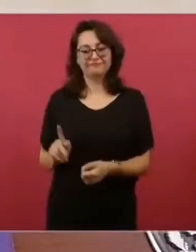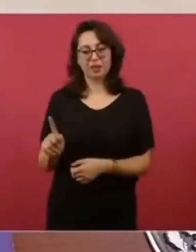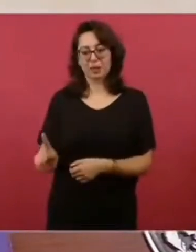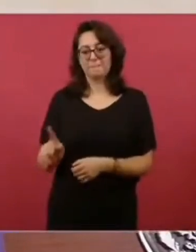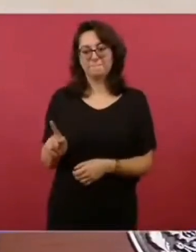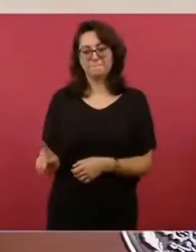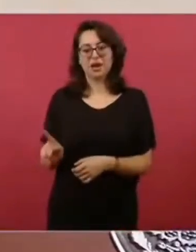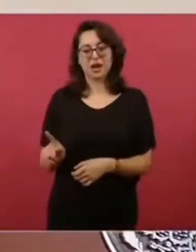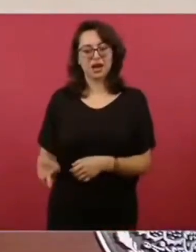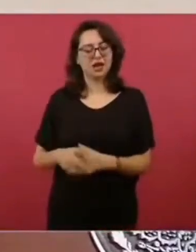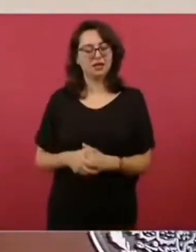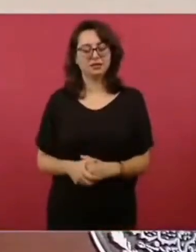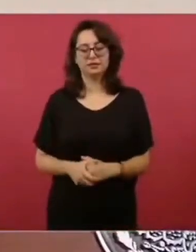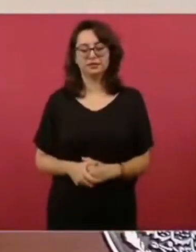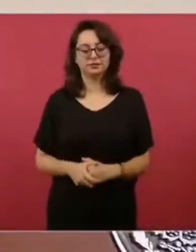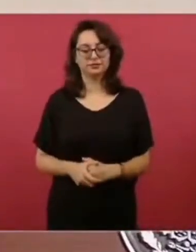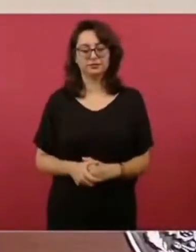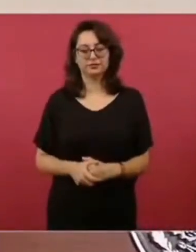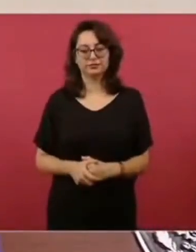de la sociedad civil,